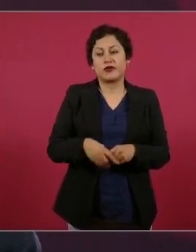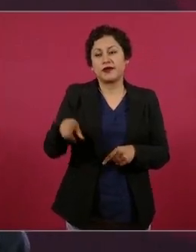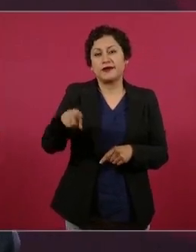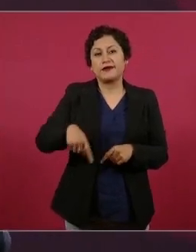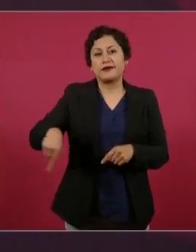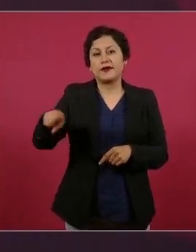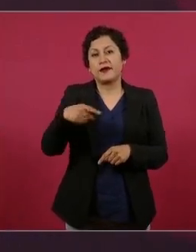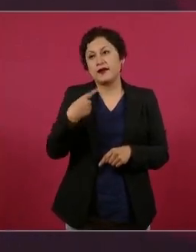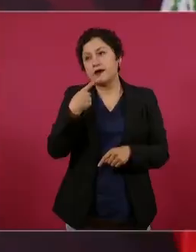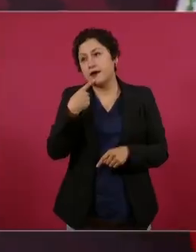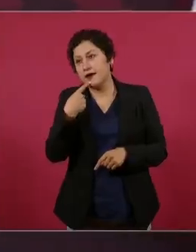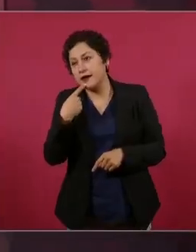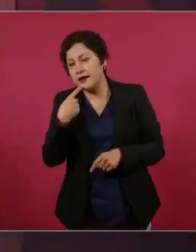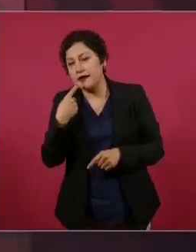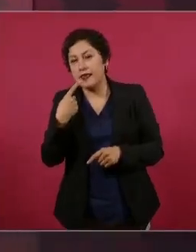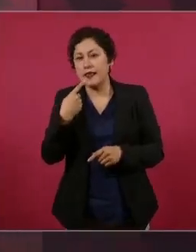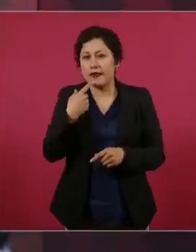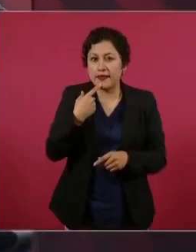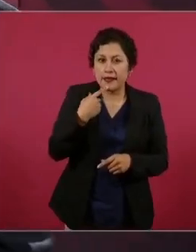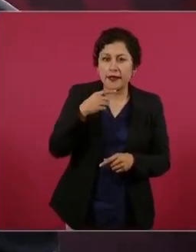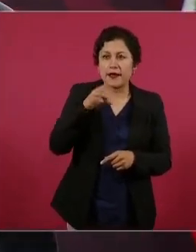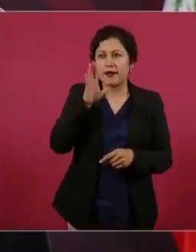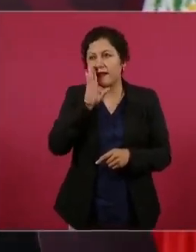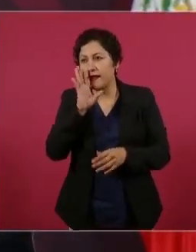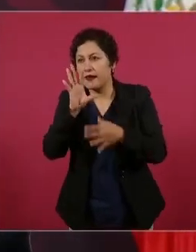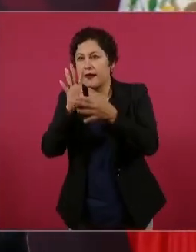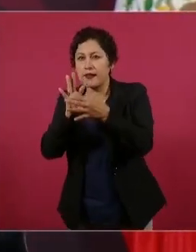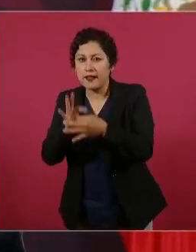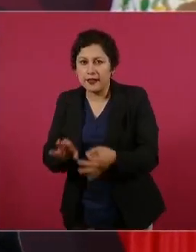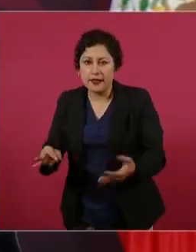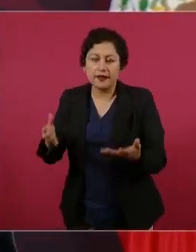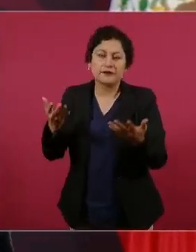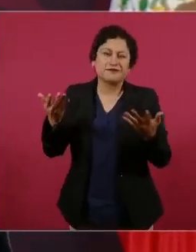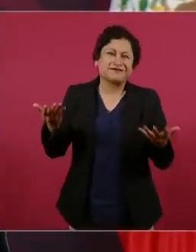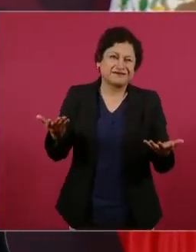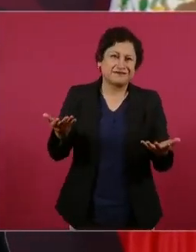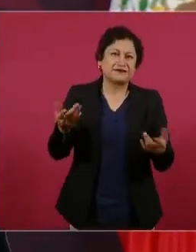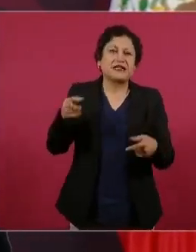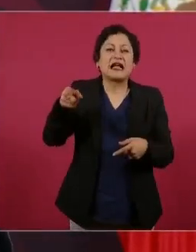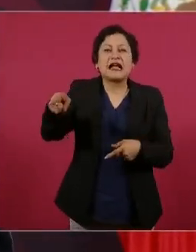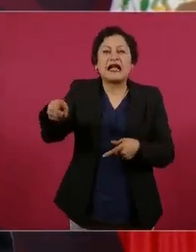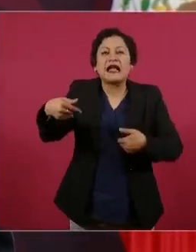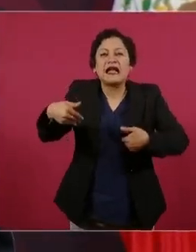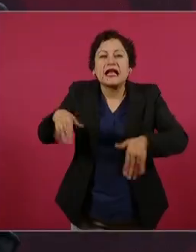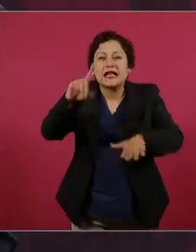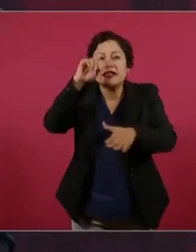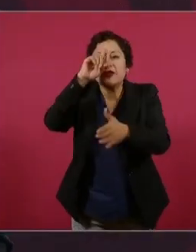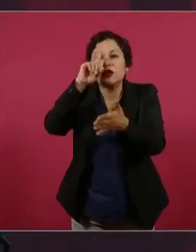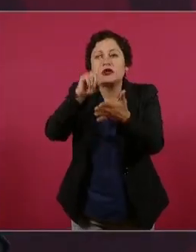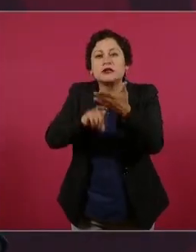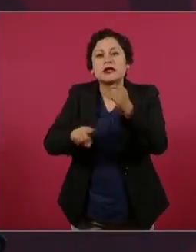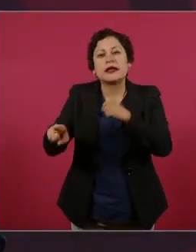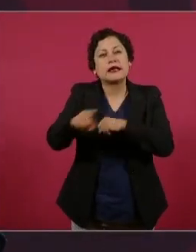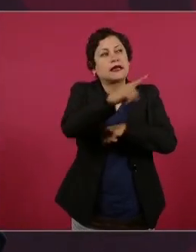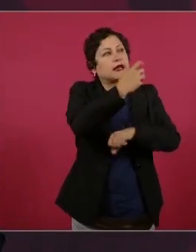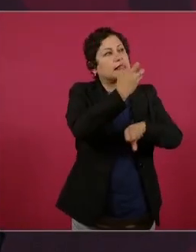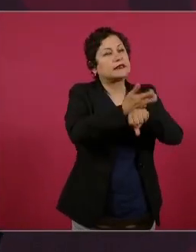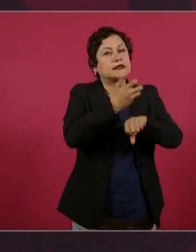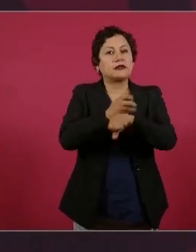sonsacaron y piensan que con los senadores de Estados Unidos que